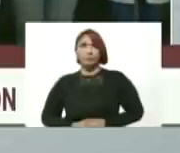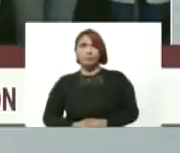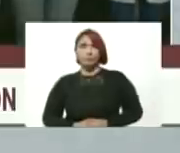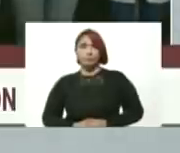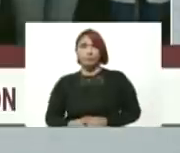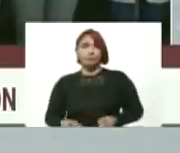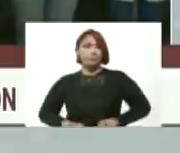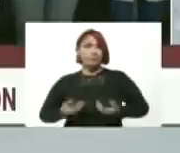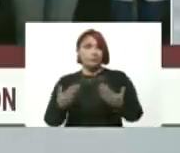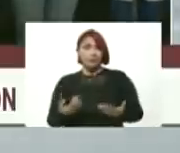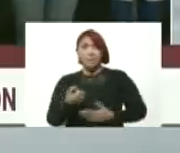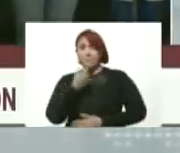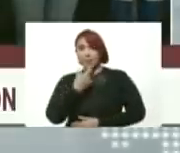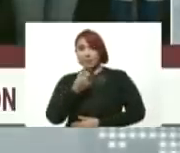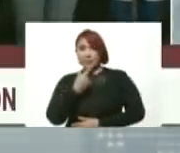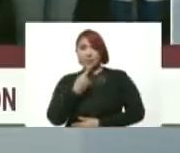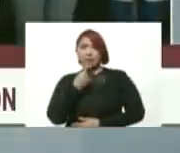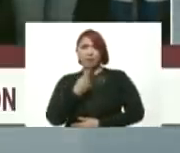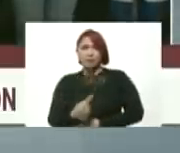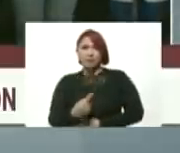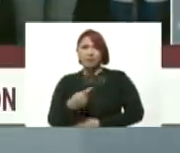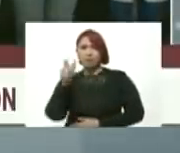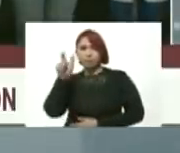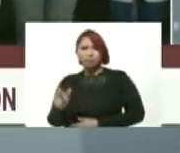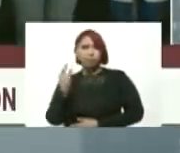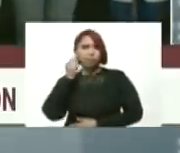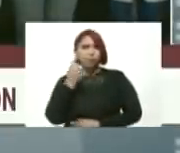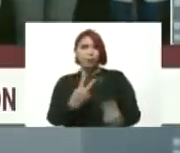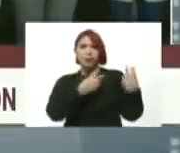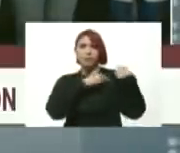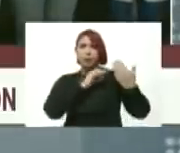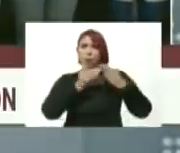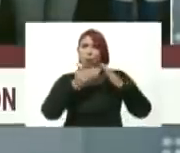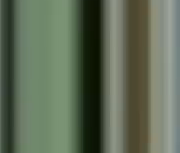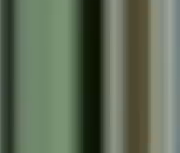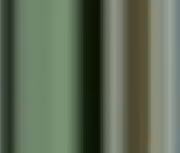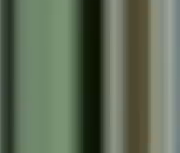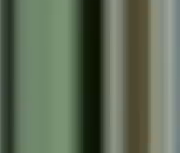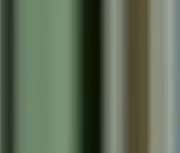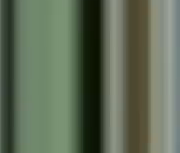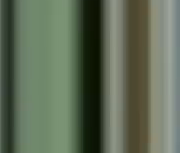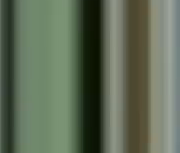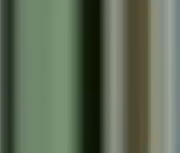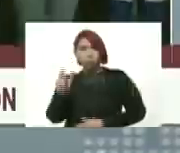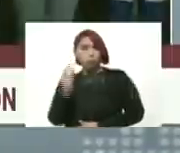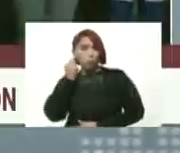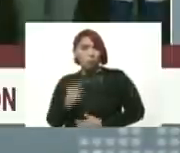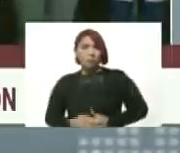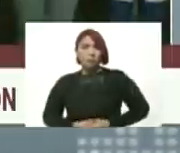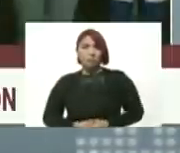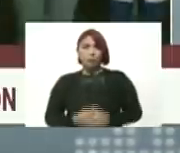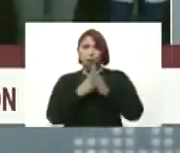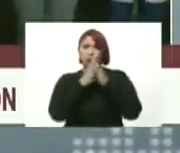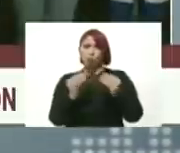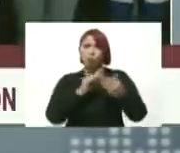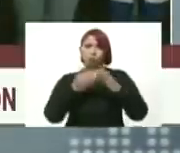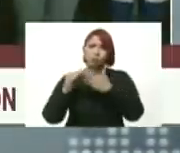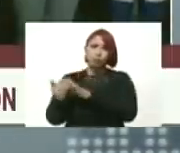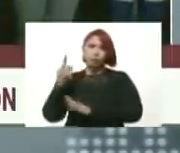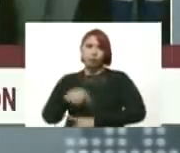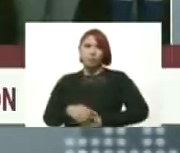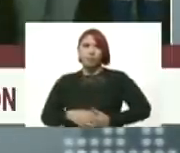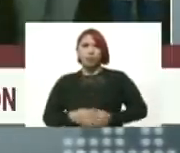las medicinas como decía francis jefa del francés para ti para toda la comunidad